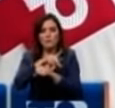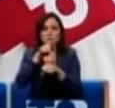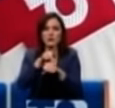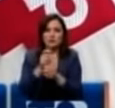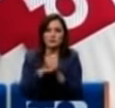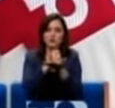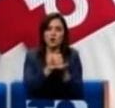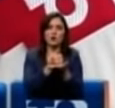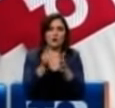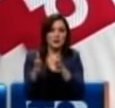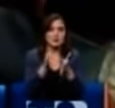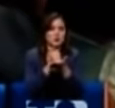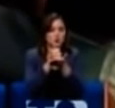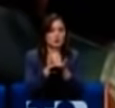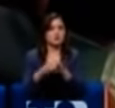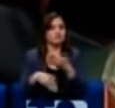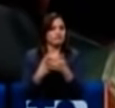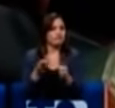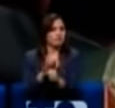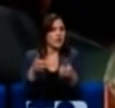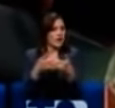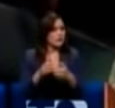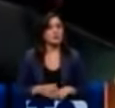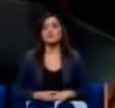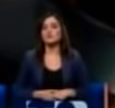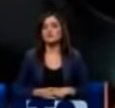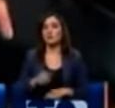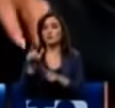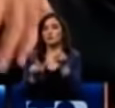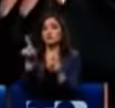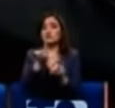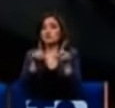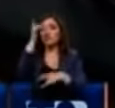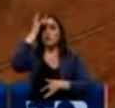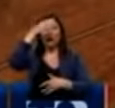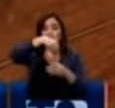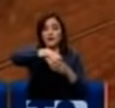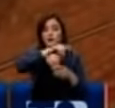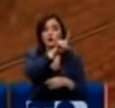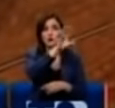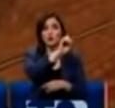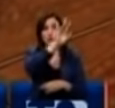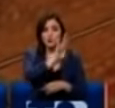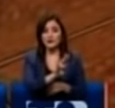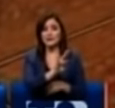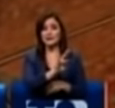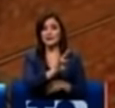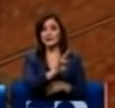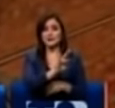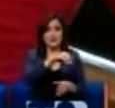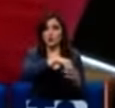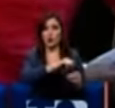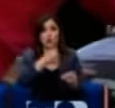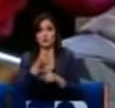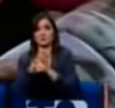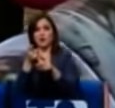los pacientes con enfermedades raras. Si a una persona se le diagnostica una enfermedad que no esté dentro de las 107 identificadas en el país,